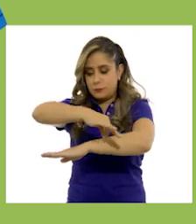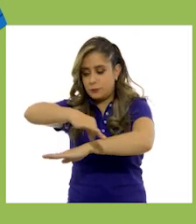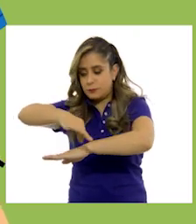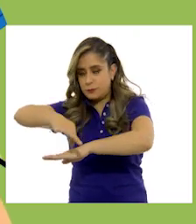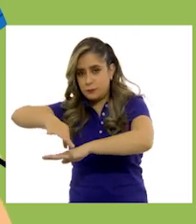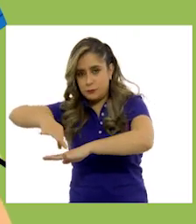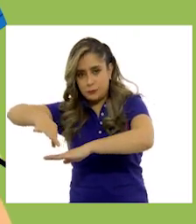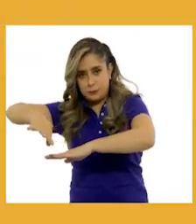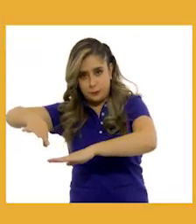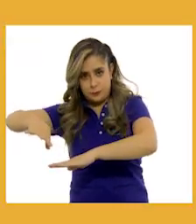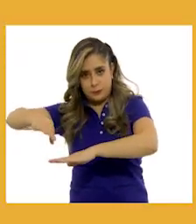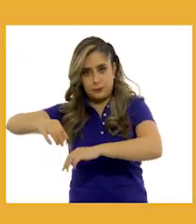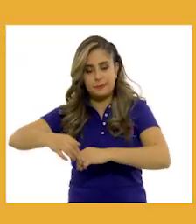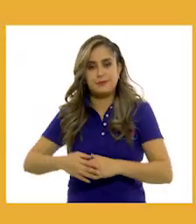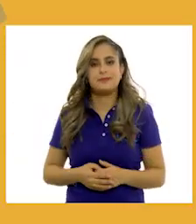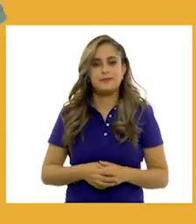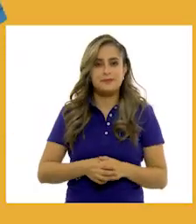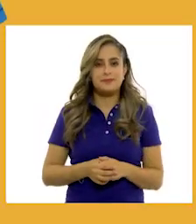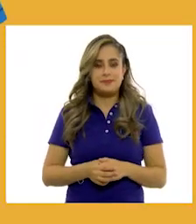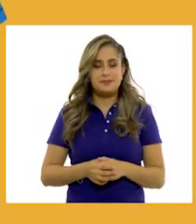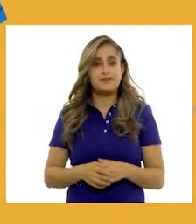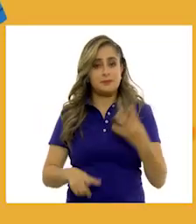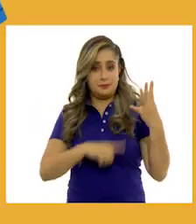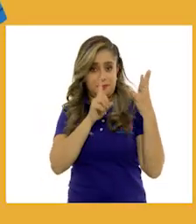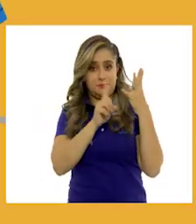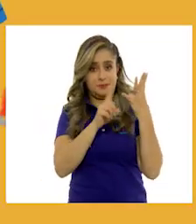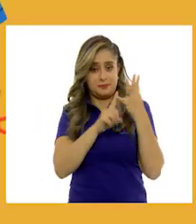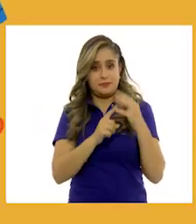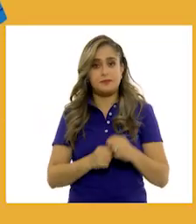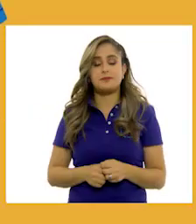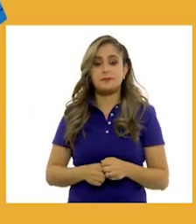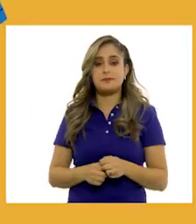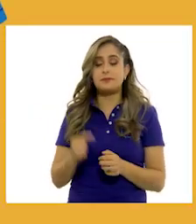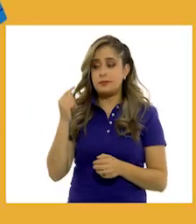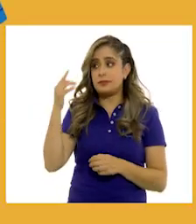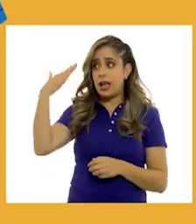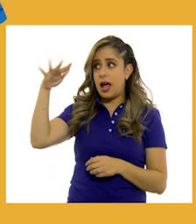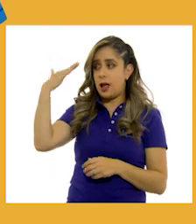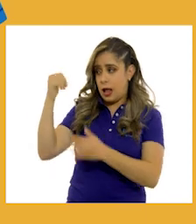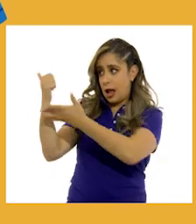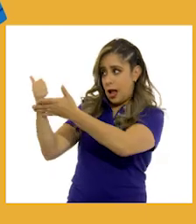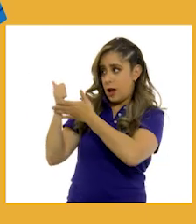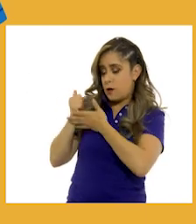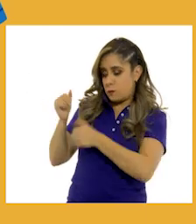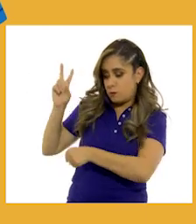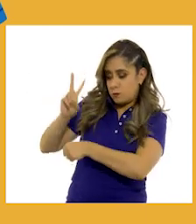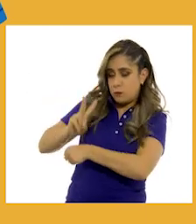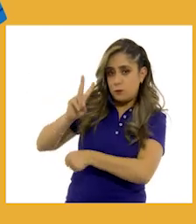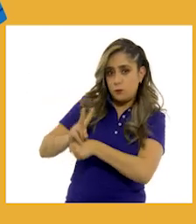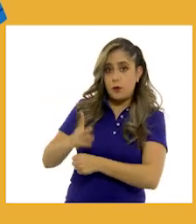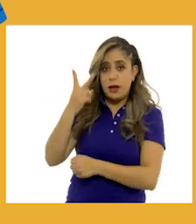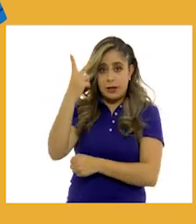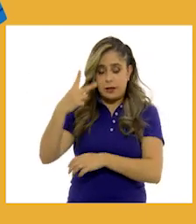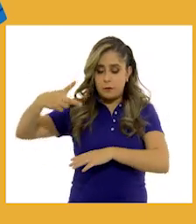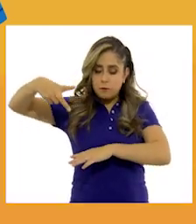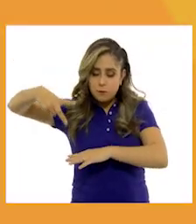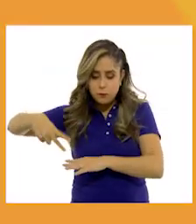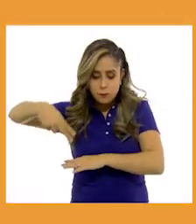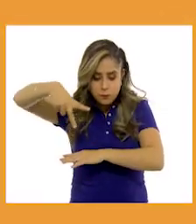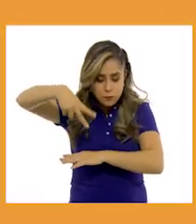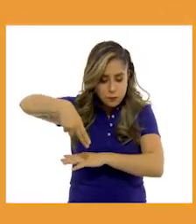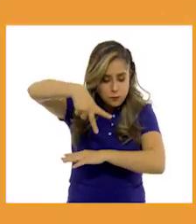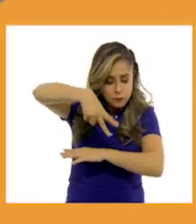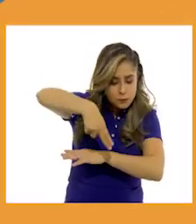horizontal entre los dos puntos. 4. Con ayuda de un adulto, corta sobre la línea horizontal que